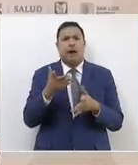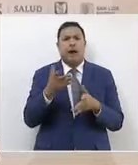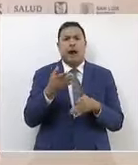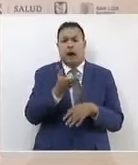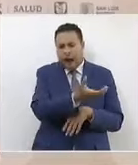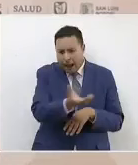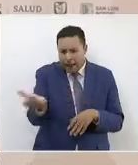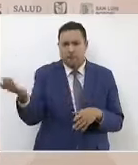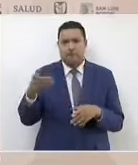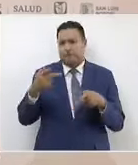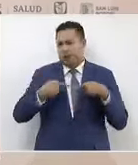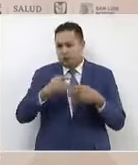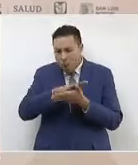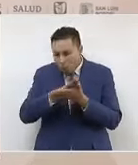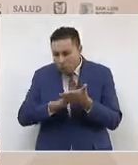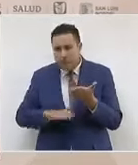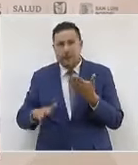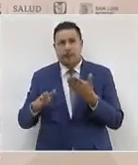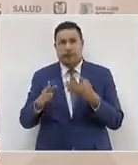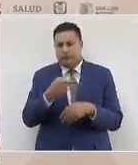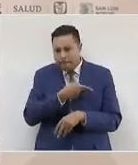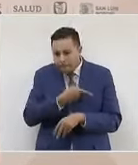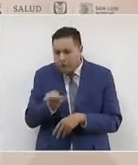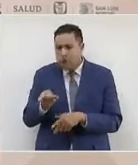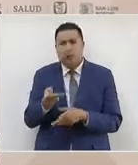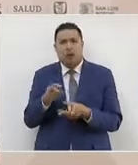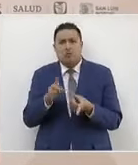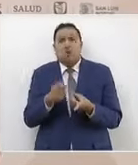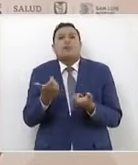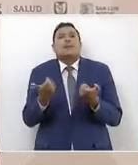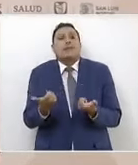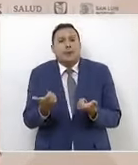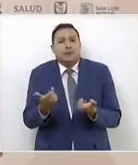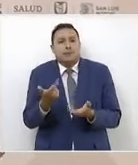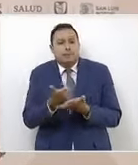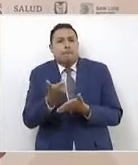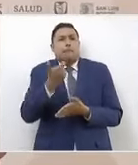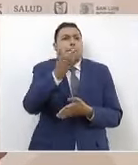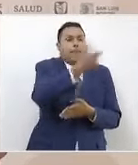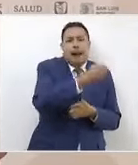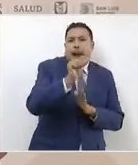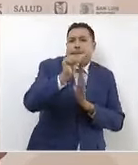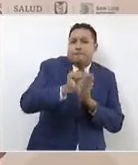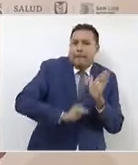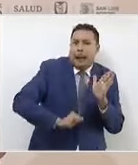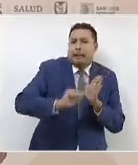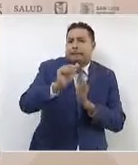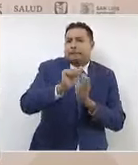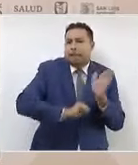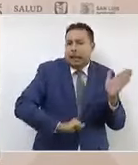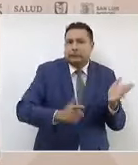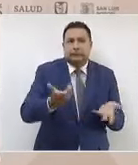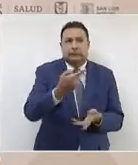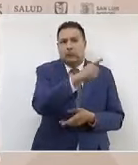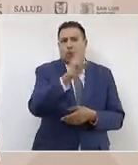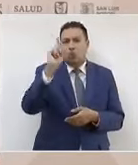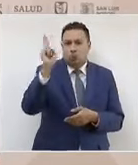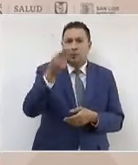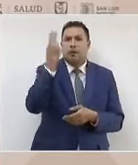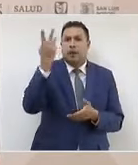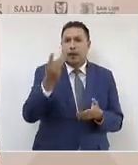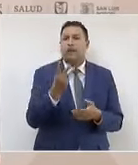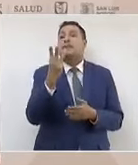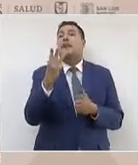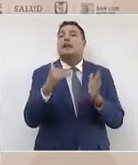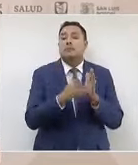gente humilde, una familia pobre, para pagar una colegiatura, por muy barata, de 3,000,